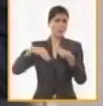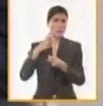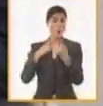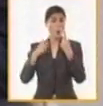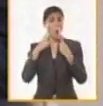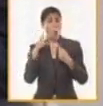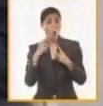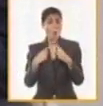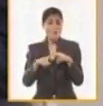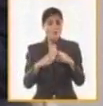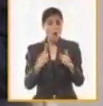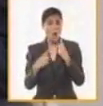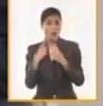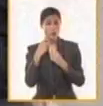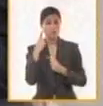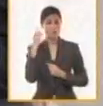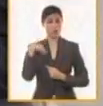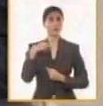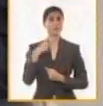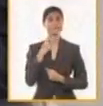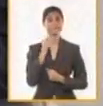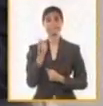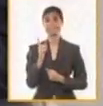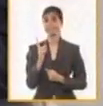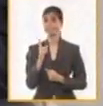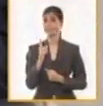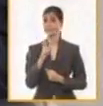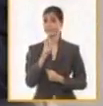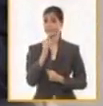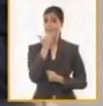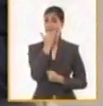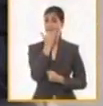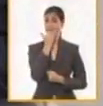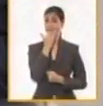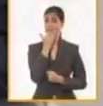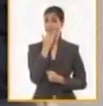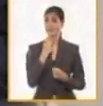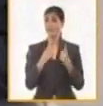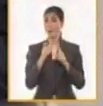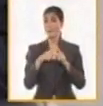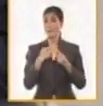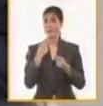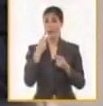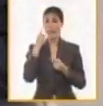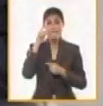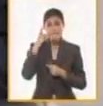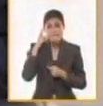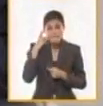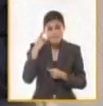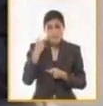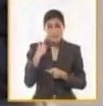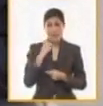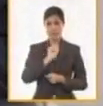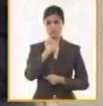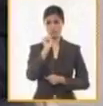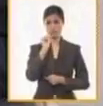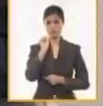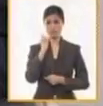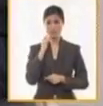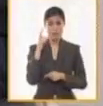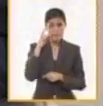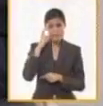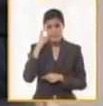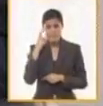ganancia, ¿no? No supieron, porque sus ansias de poder cegaron realmente lo que querían